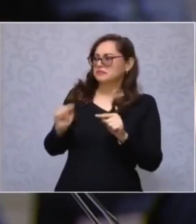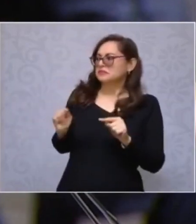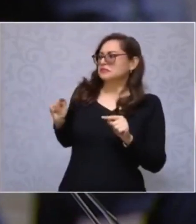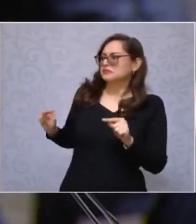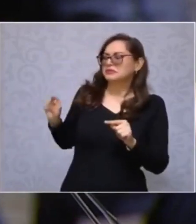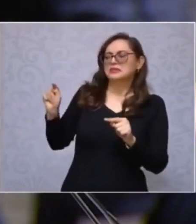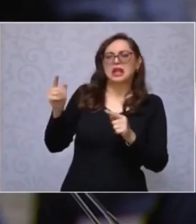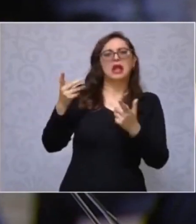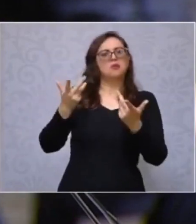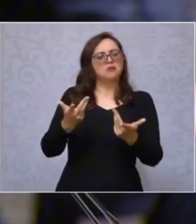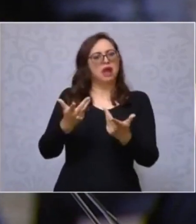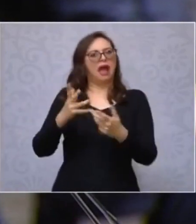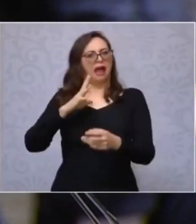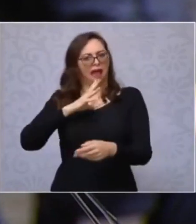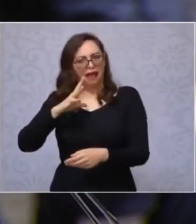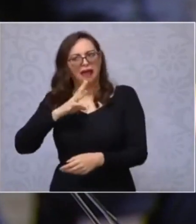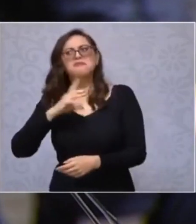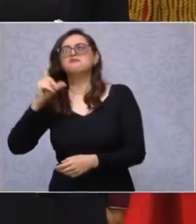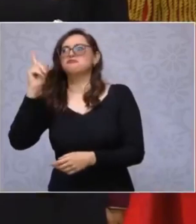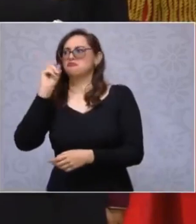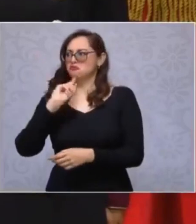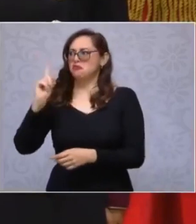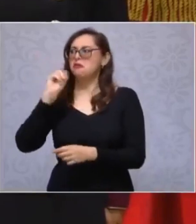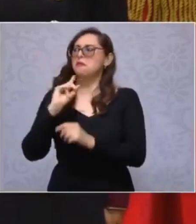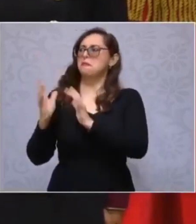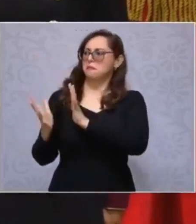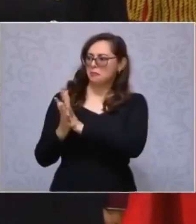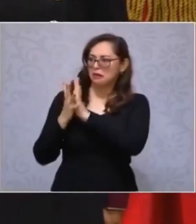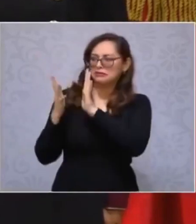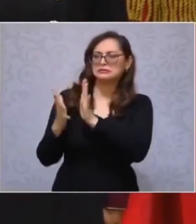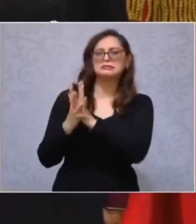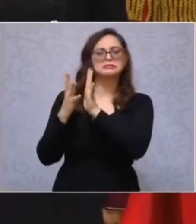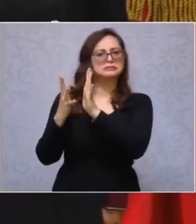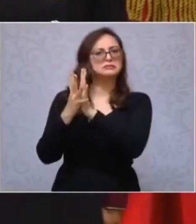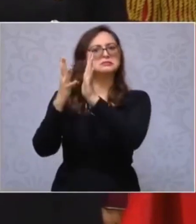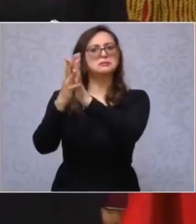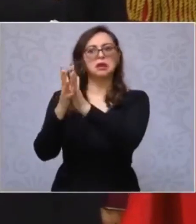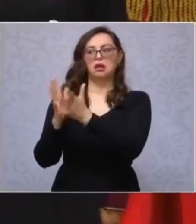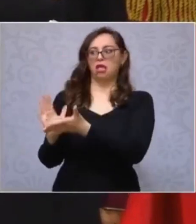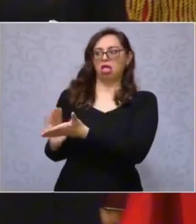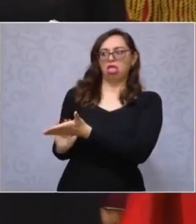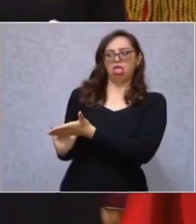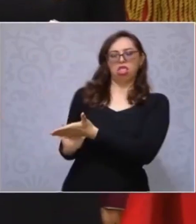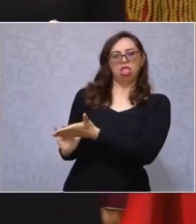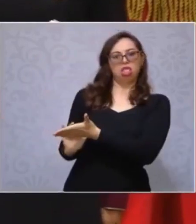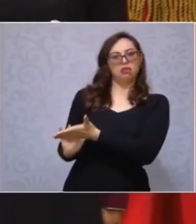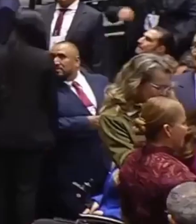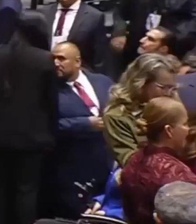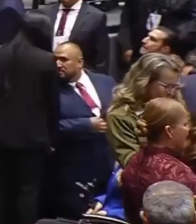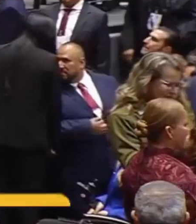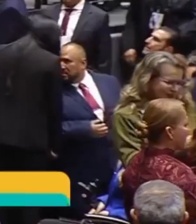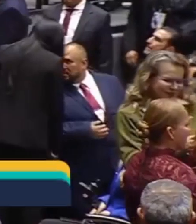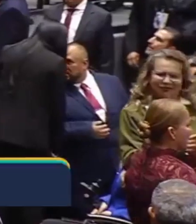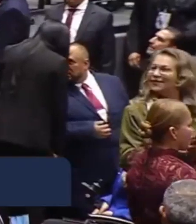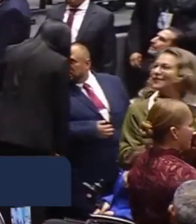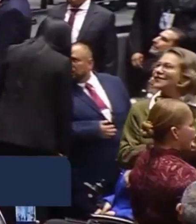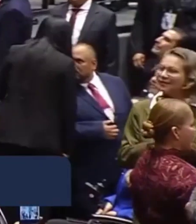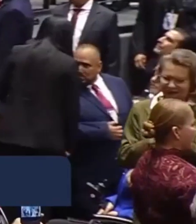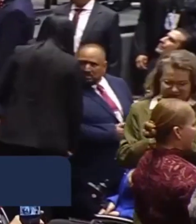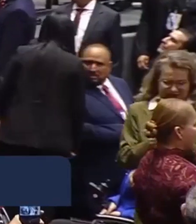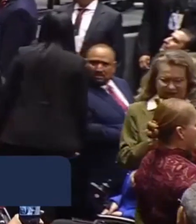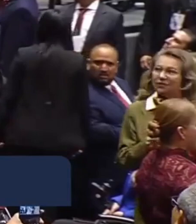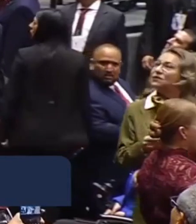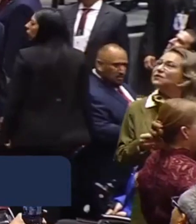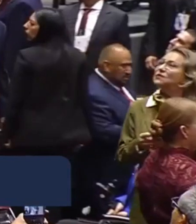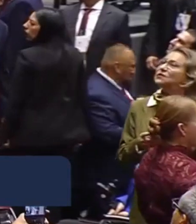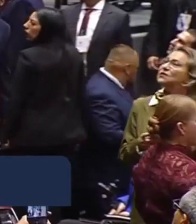trincheras. Y también sabemos que las mujeres podemos ser presidentas. Dijo que consolidará la